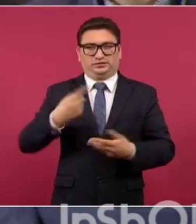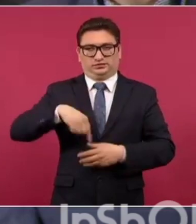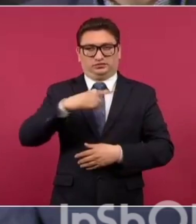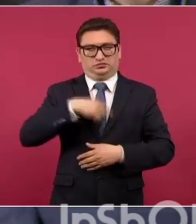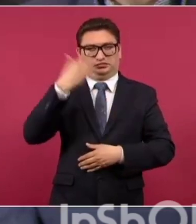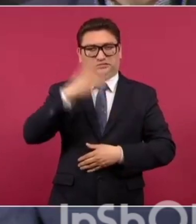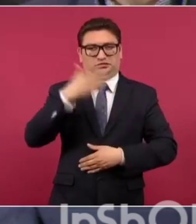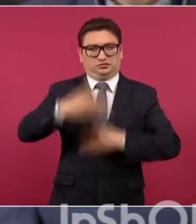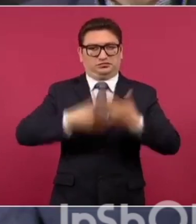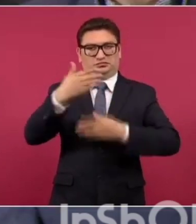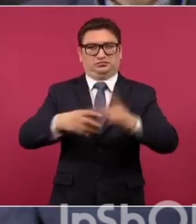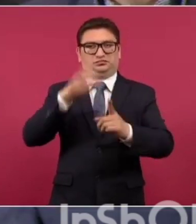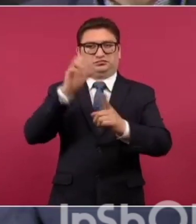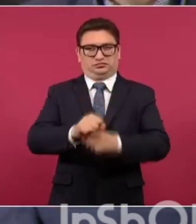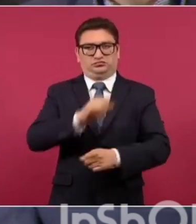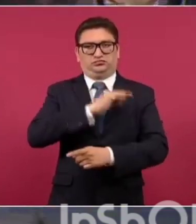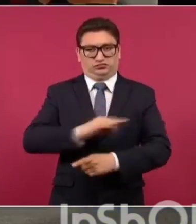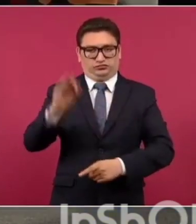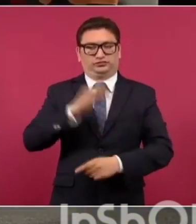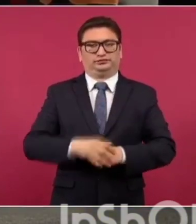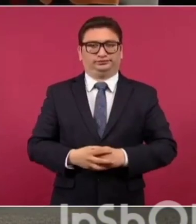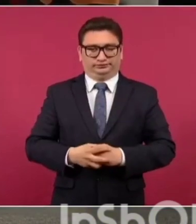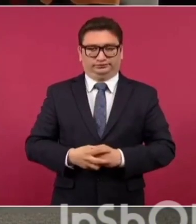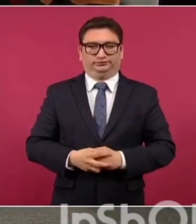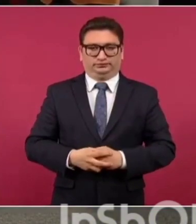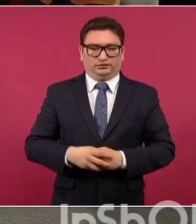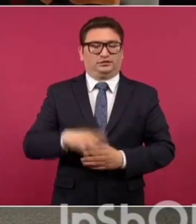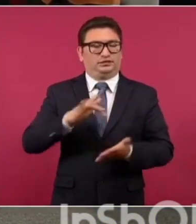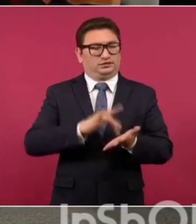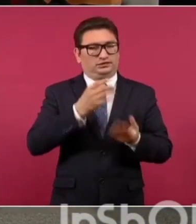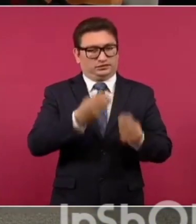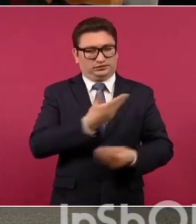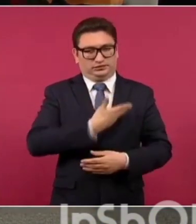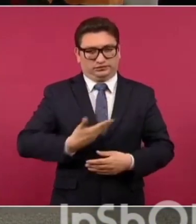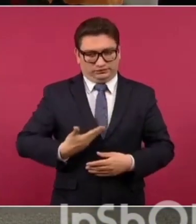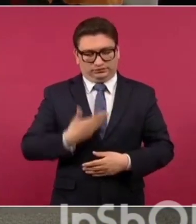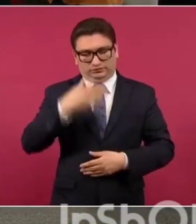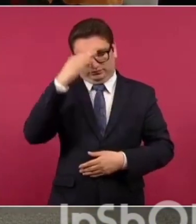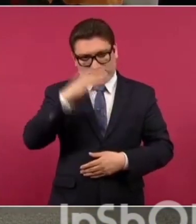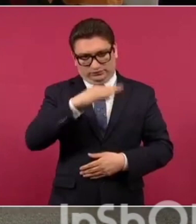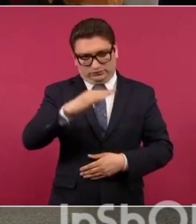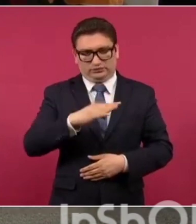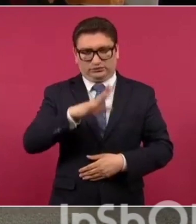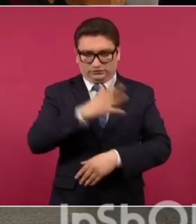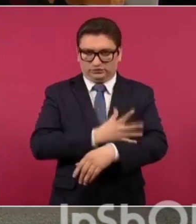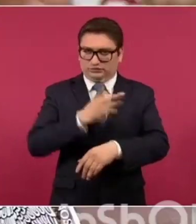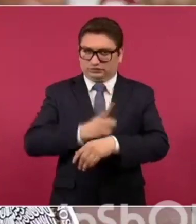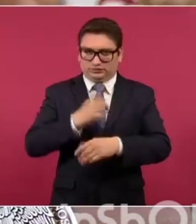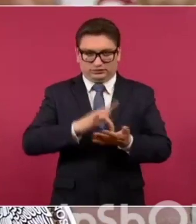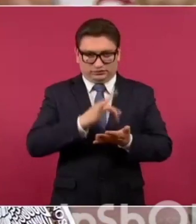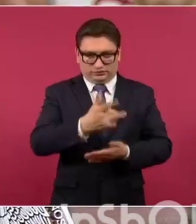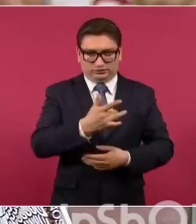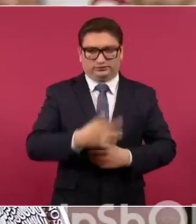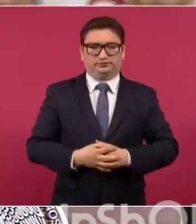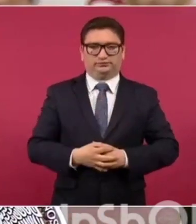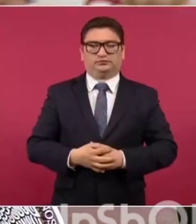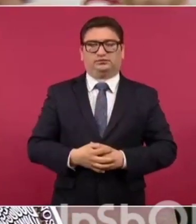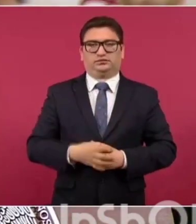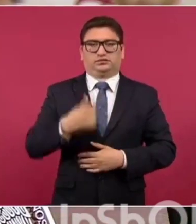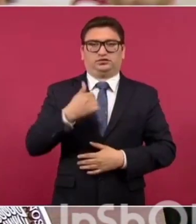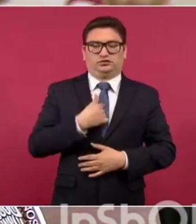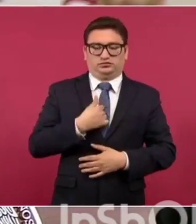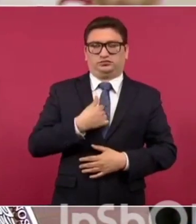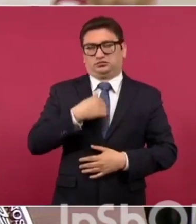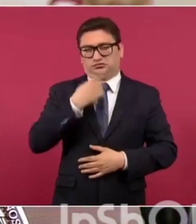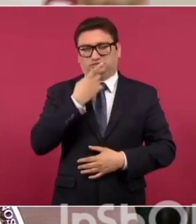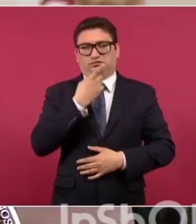a lograr vencer lo que la economía nos reta. Muchas gracias, señor presidente, se lo digo sinceramente, y no puedo